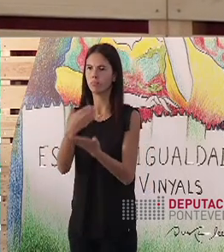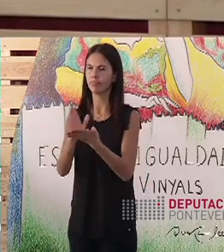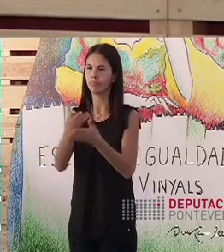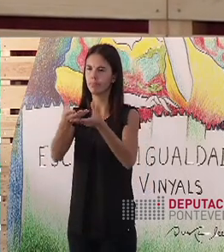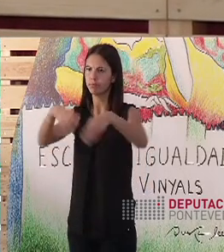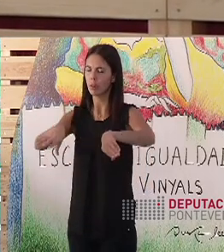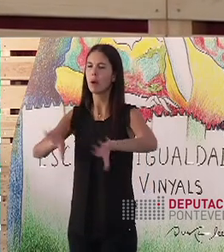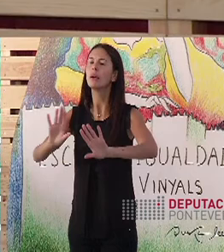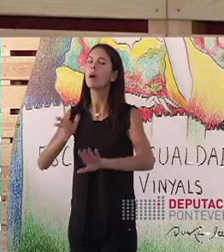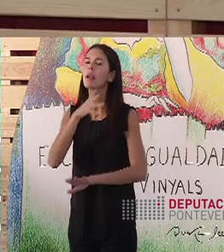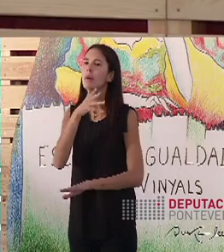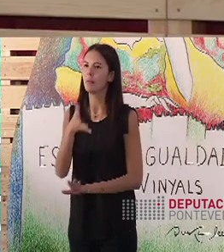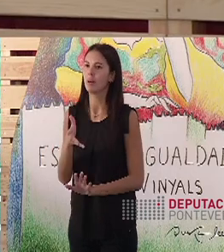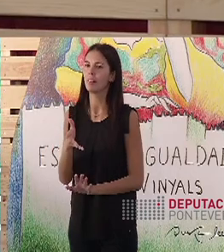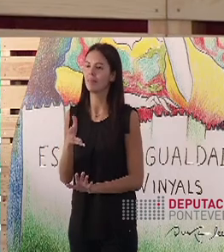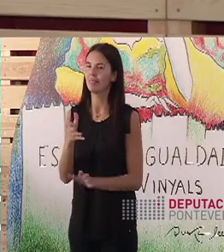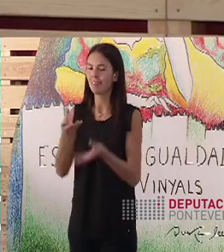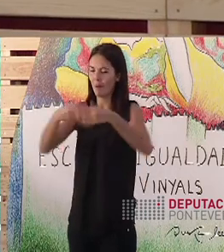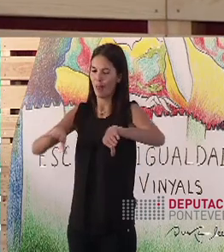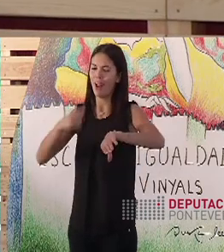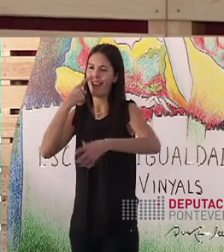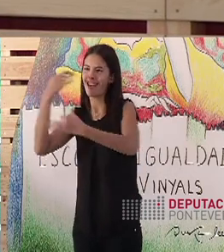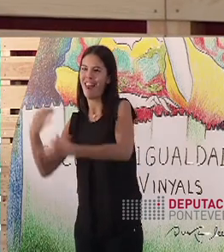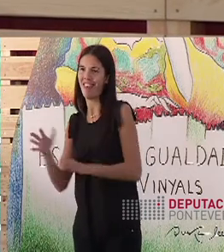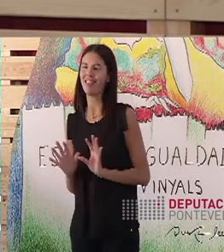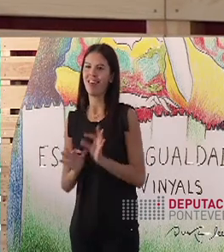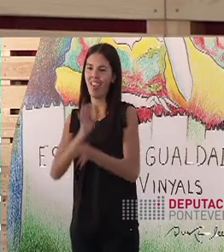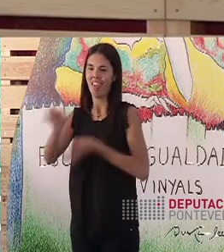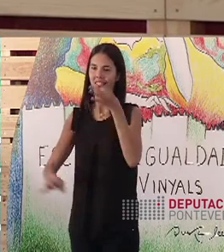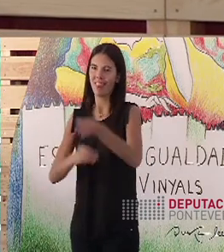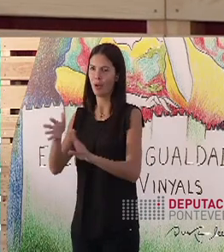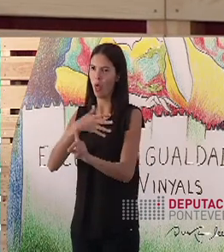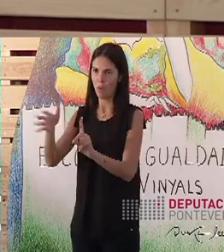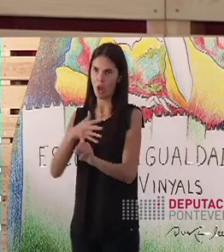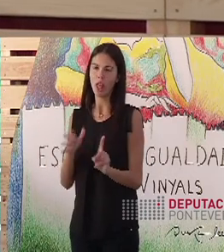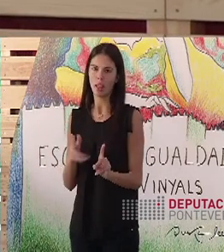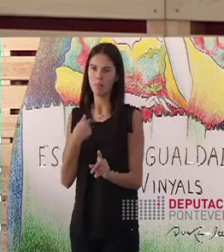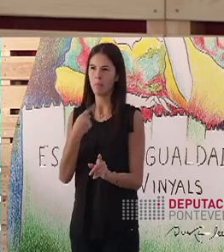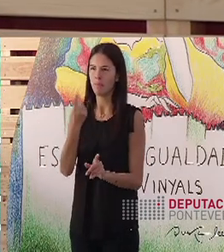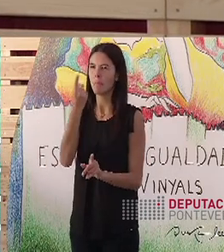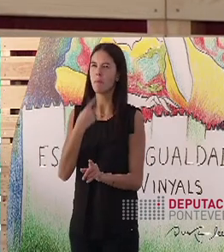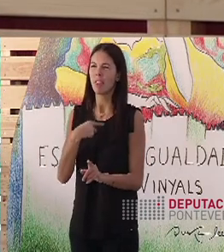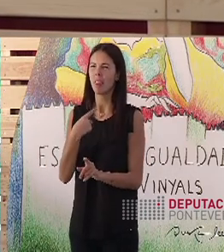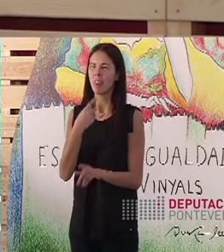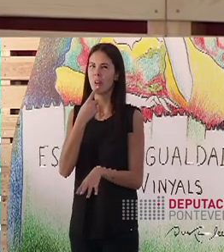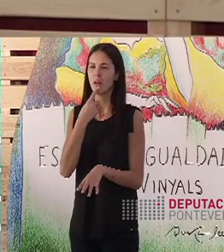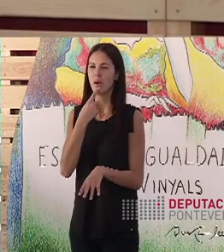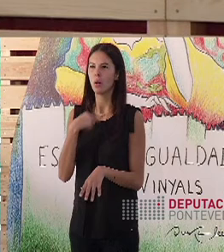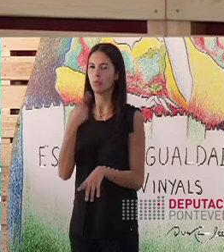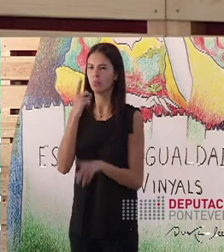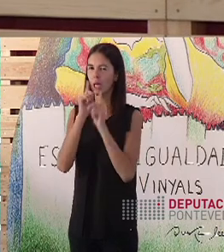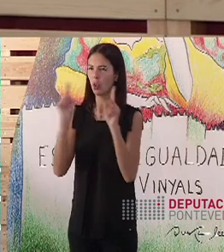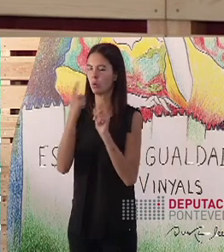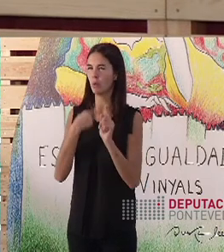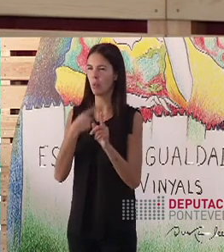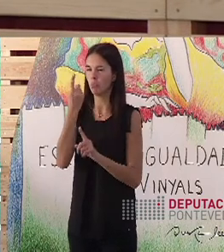Que pasa con esa disociación? Disocian da realidade deste ciclo de violencia. Como me decían, organicé unha ocasión un